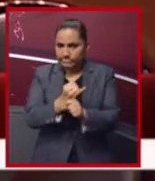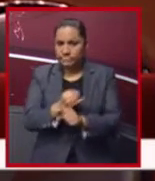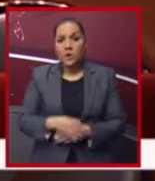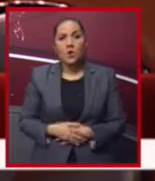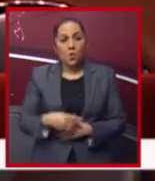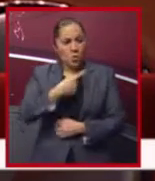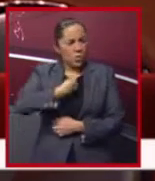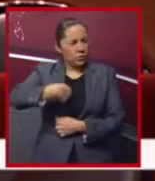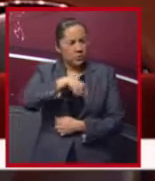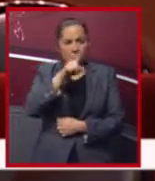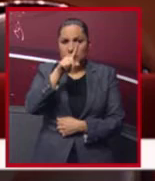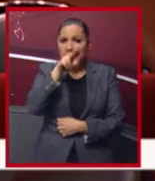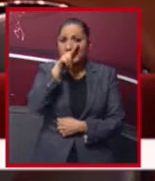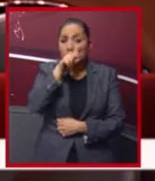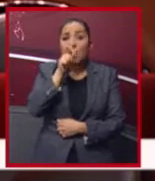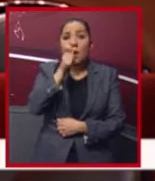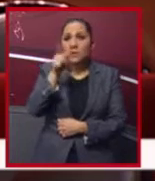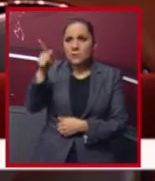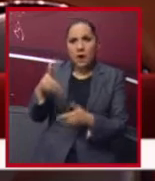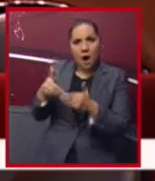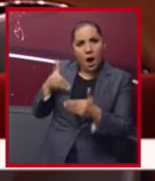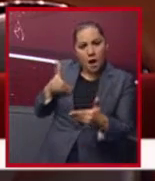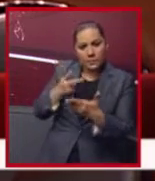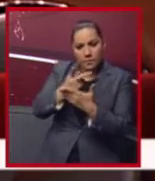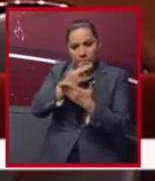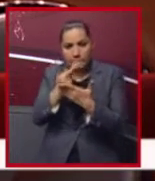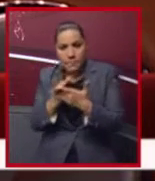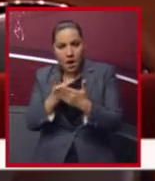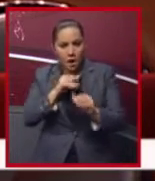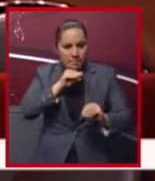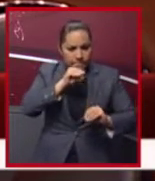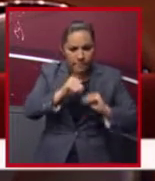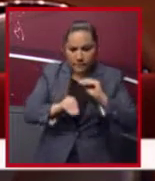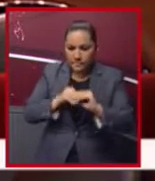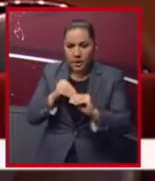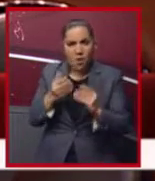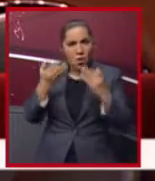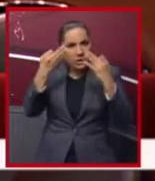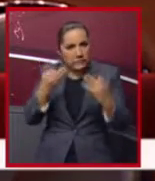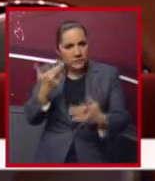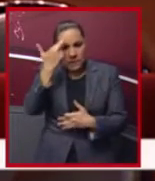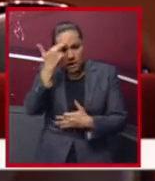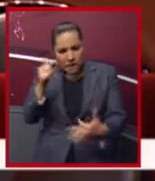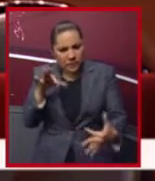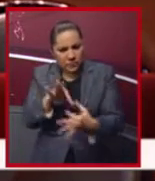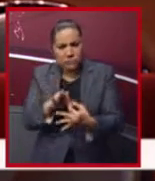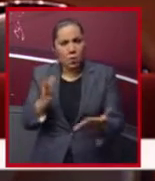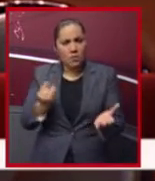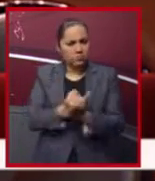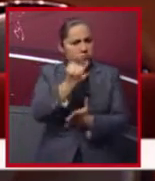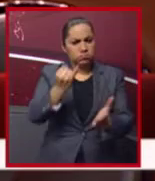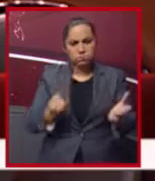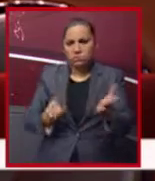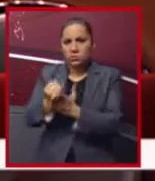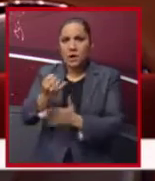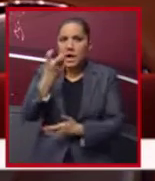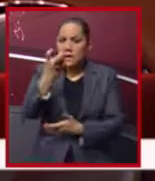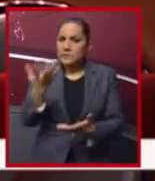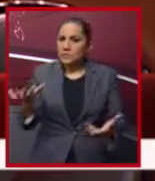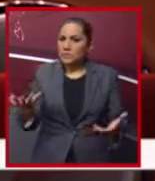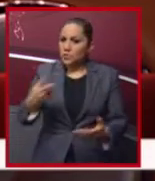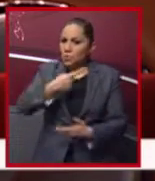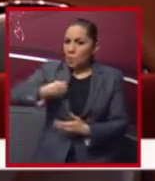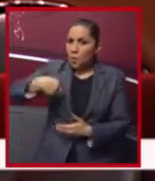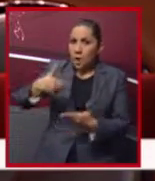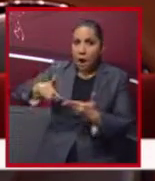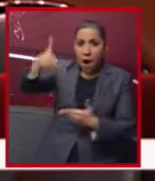y plagadas de desaciertos nos hagan retroceder en lo que tantas décadas de lucha nos ha tomado.